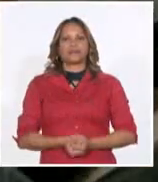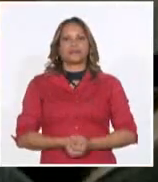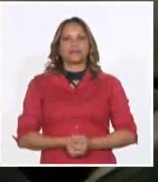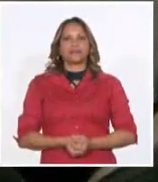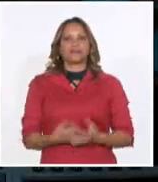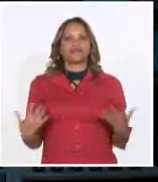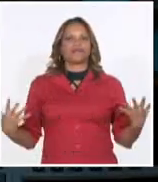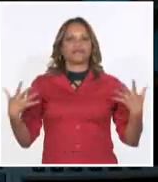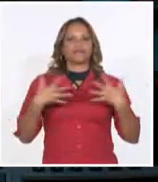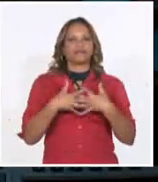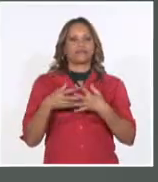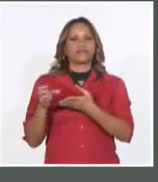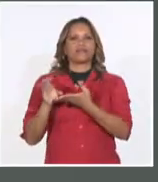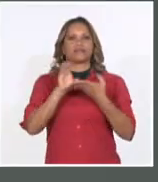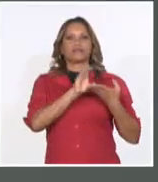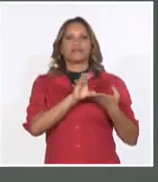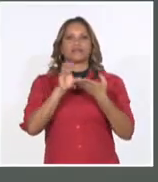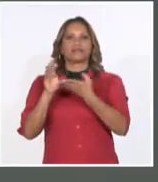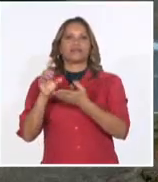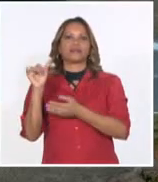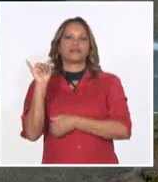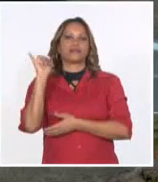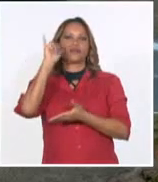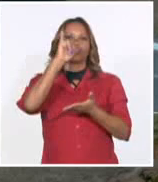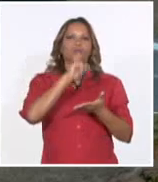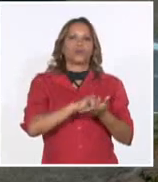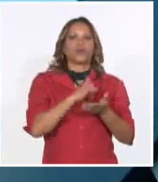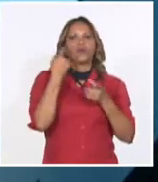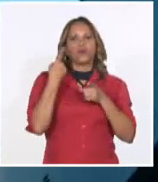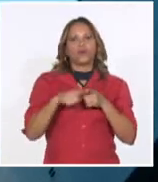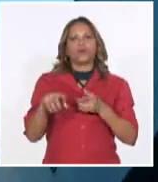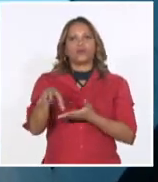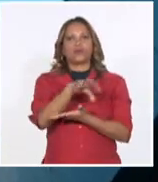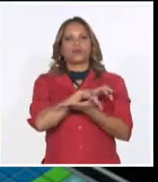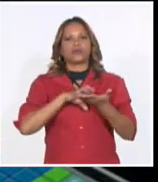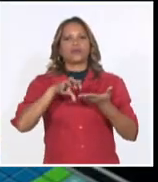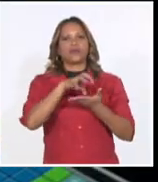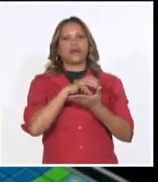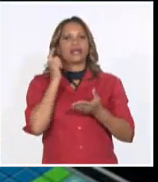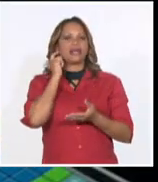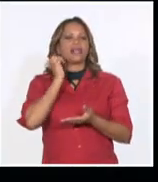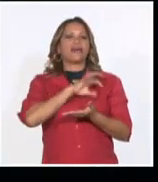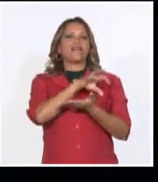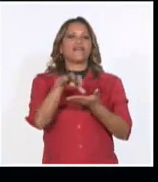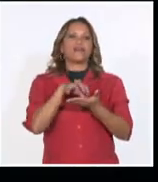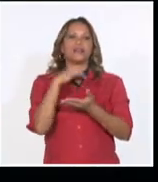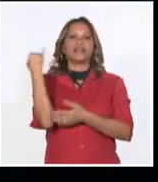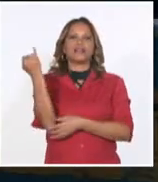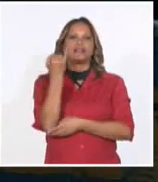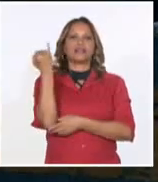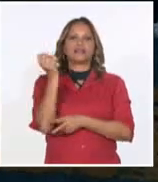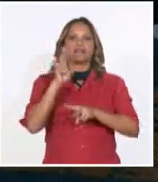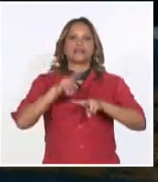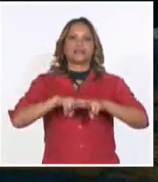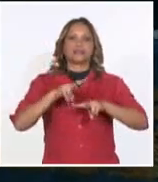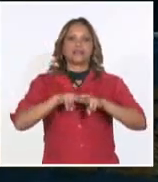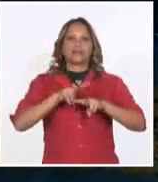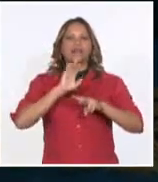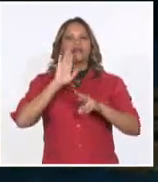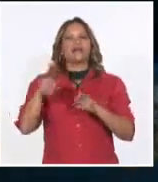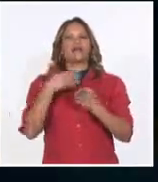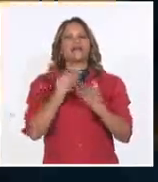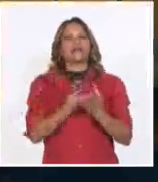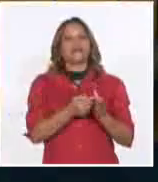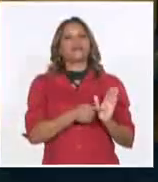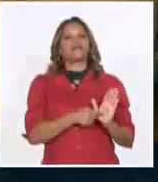y cooperación transportista, otro escenario que la Feria Internacional de La Habana propicia